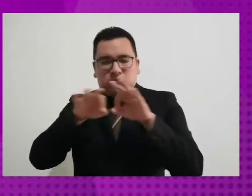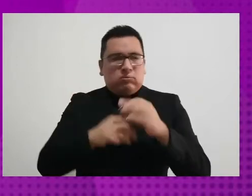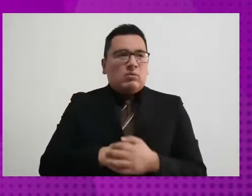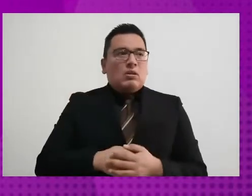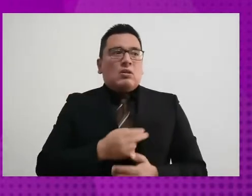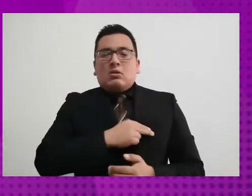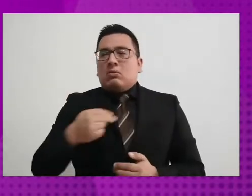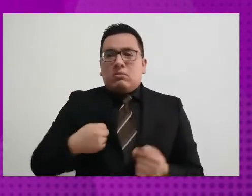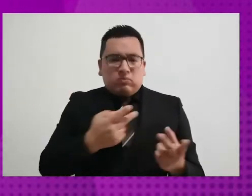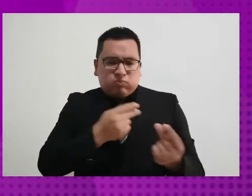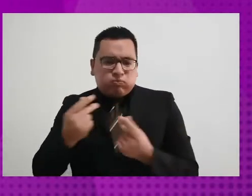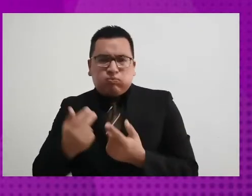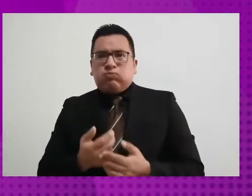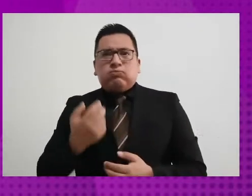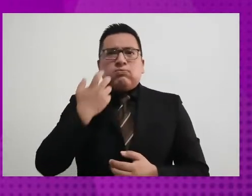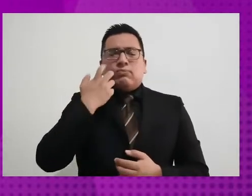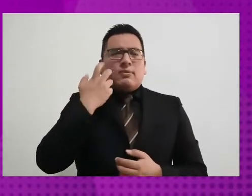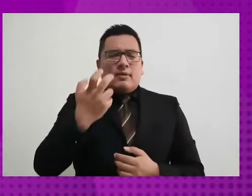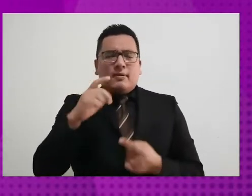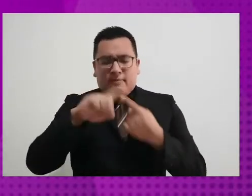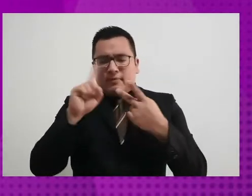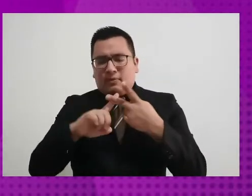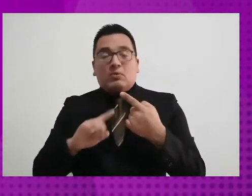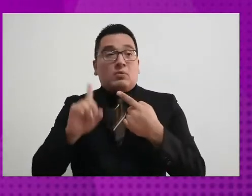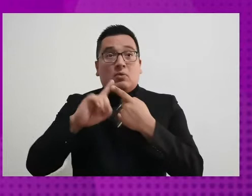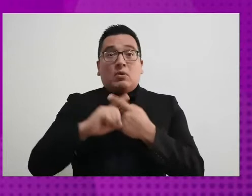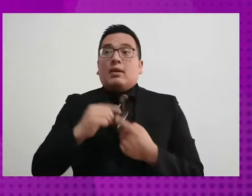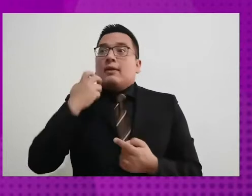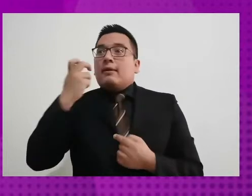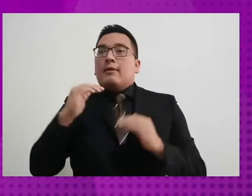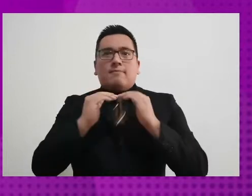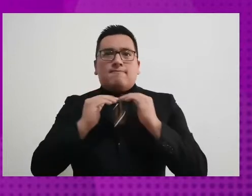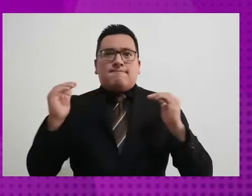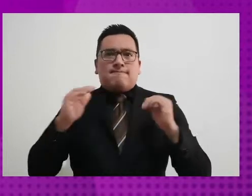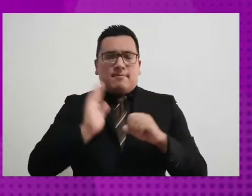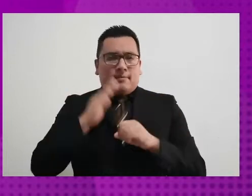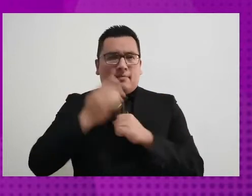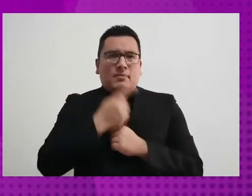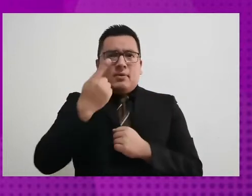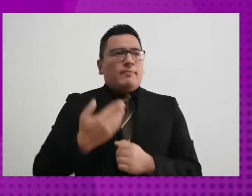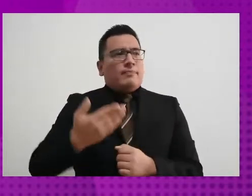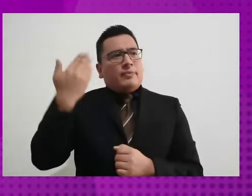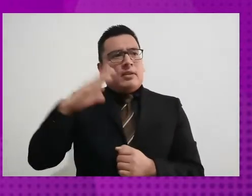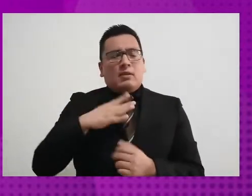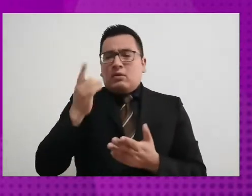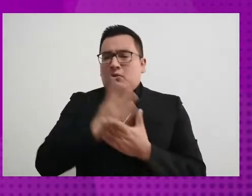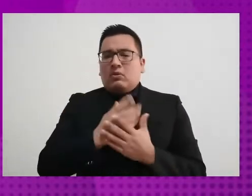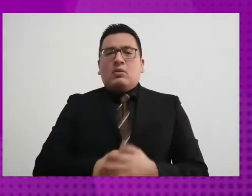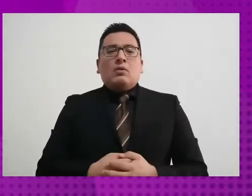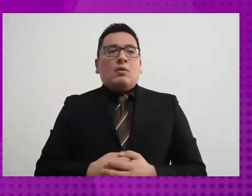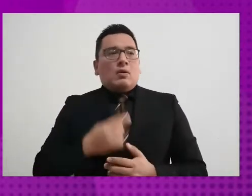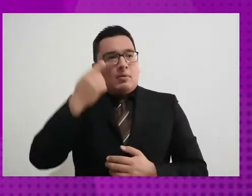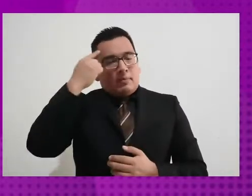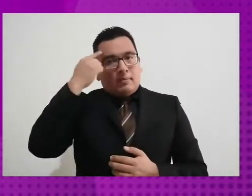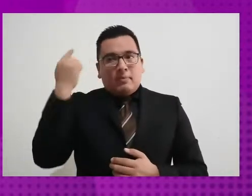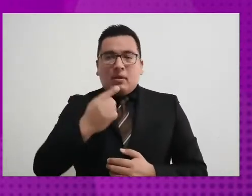muy activas, intentando hacer dos cosas. Primero, ampliar este principio de paridad, que en un primer momento se refirió solo a candidaturas